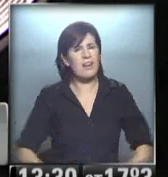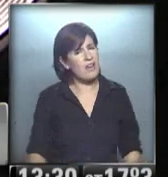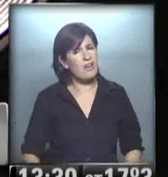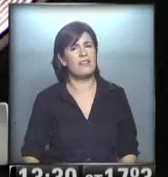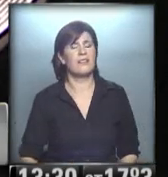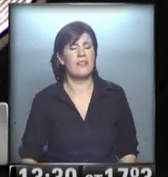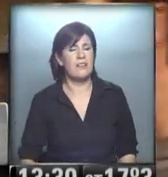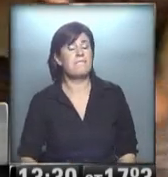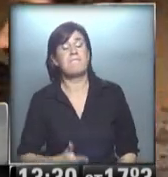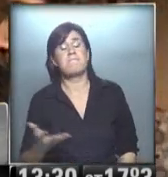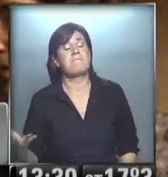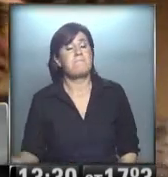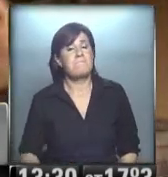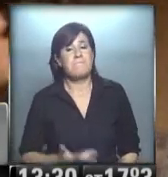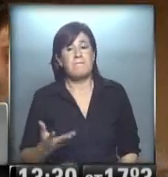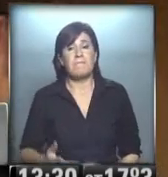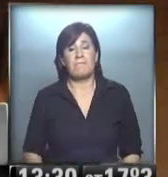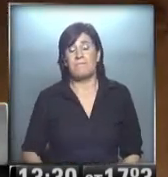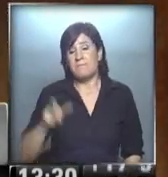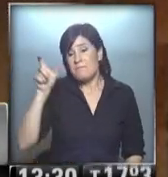que lo que ella